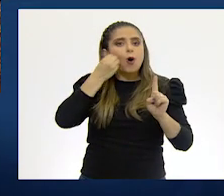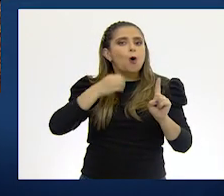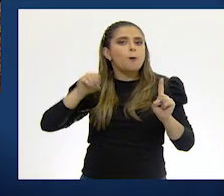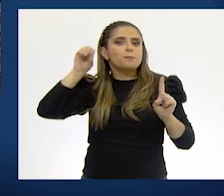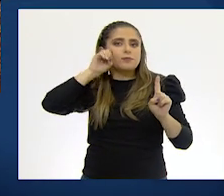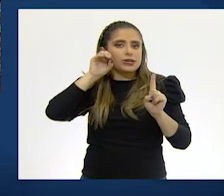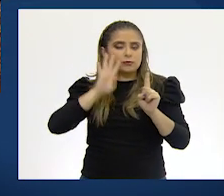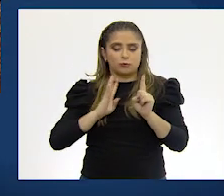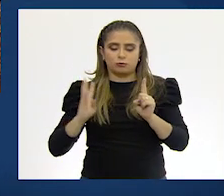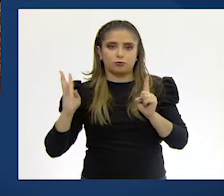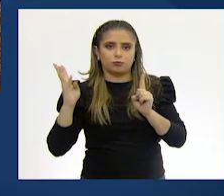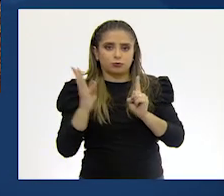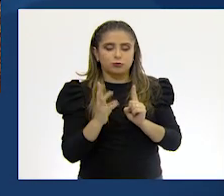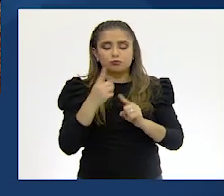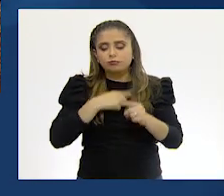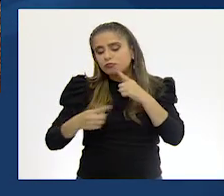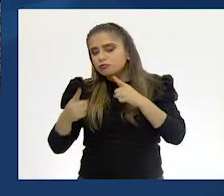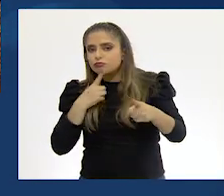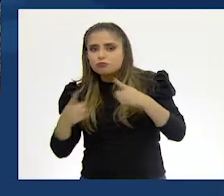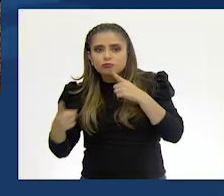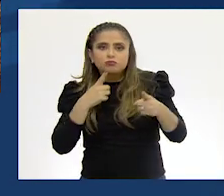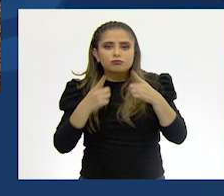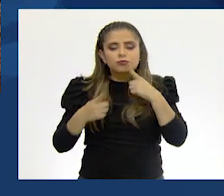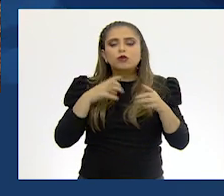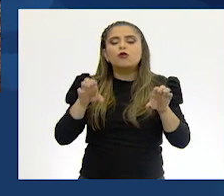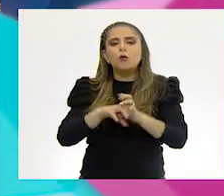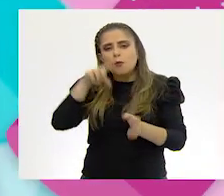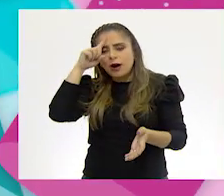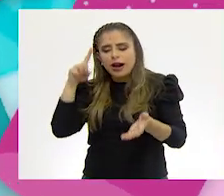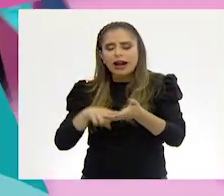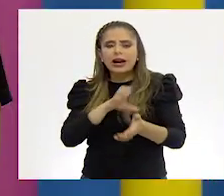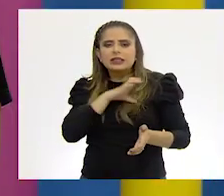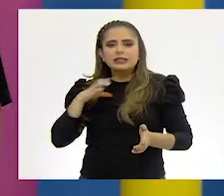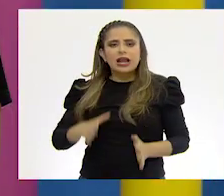obispos, determinaron unificar la creencia cristiana.